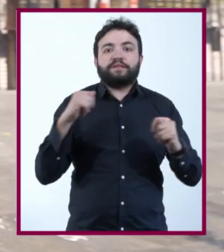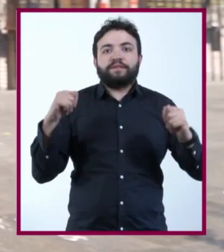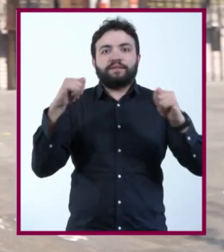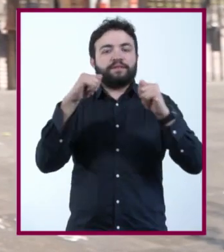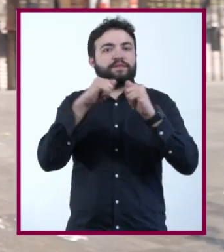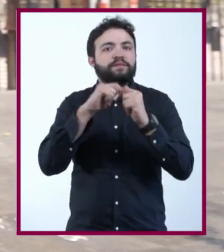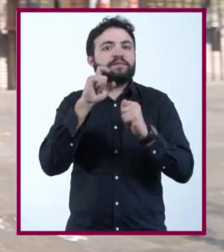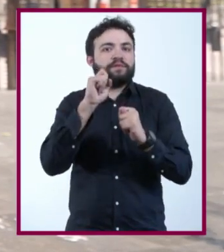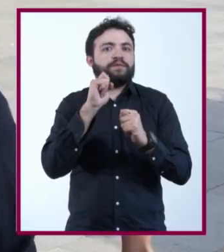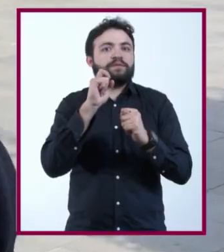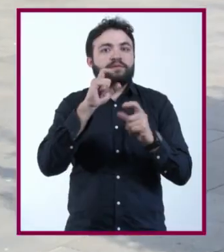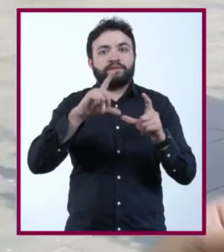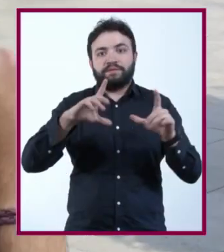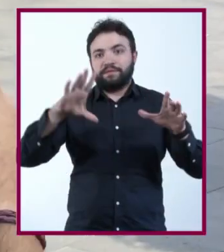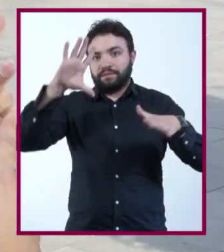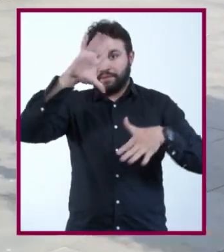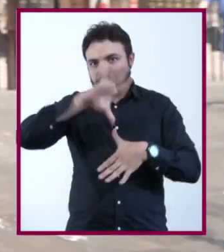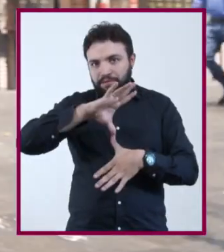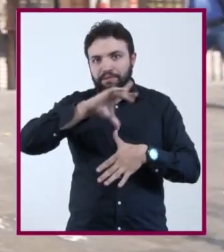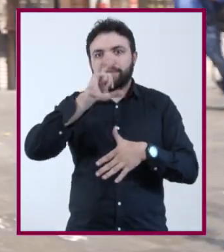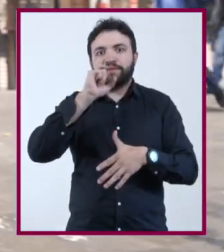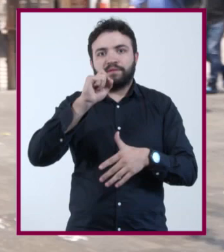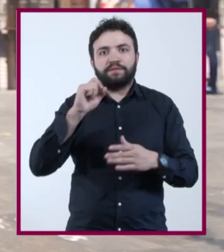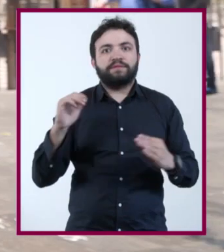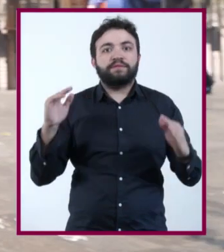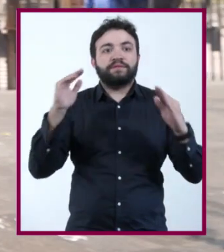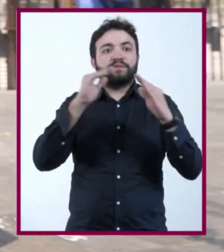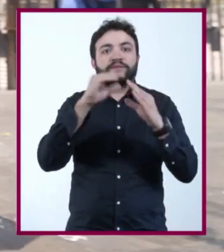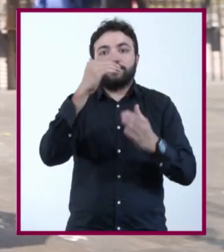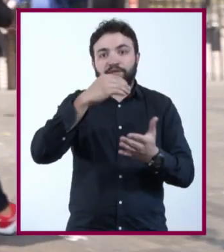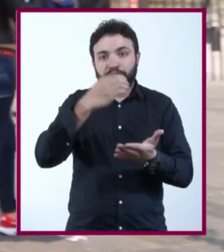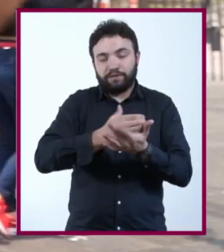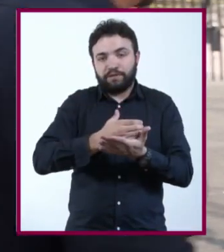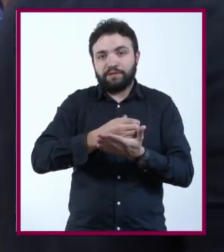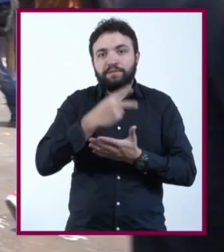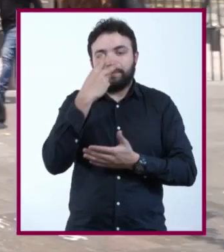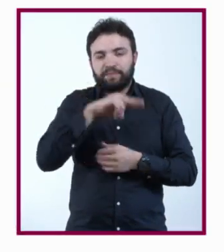grandes de toda Latinoamérica, nuestra catedral. Esto es Bajo la Lupa.